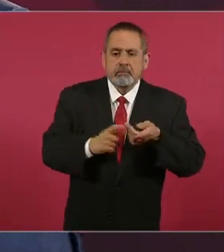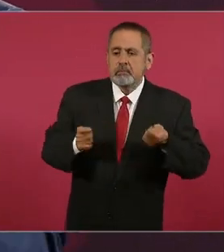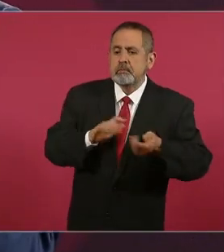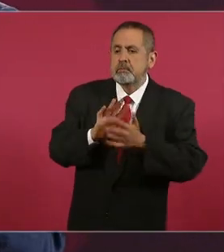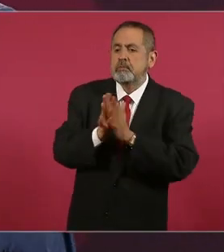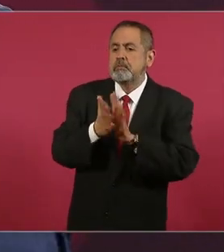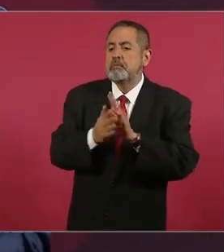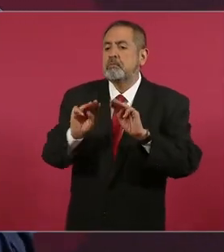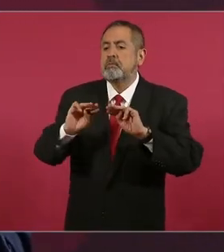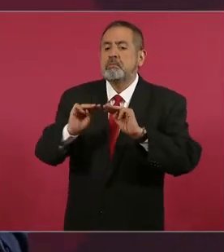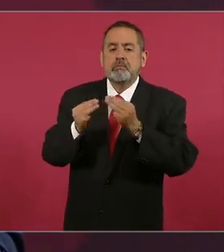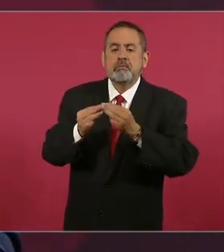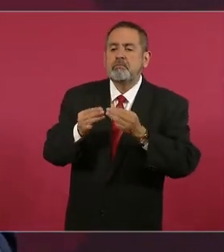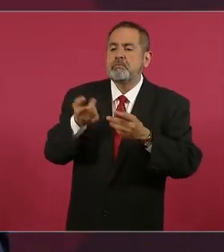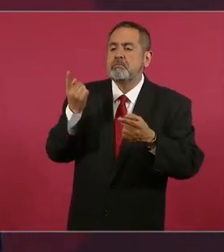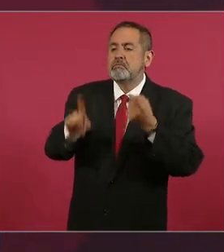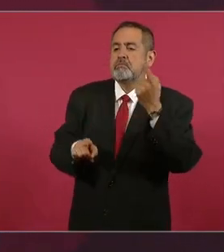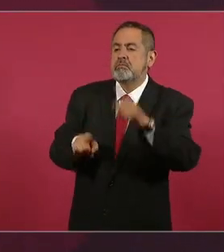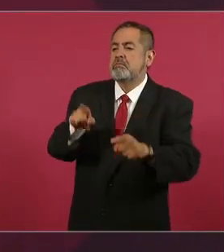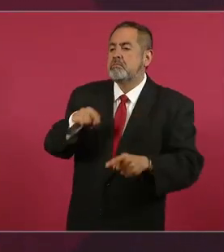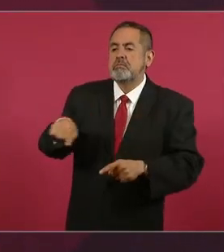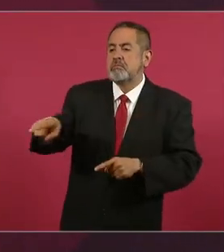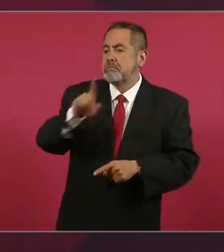las comunidades, en los pueblos,